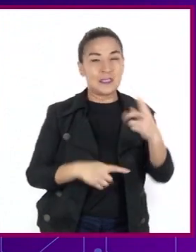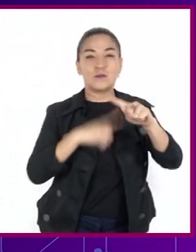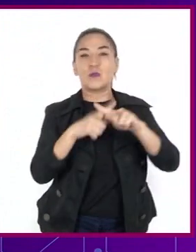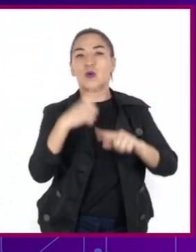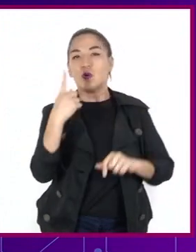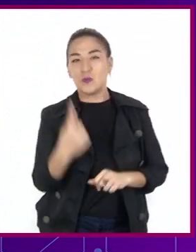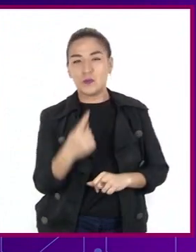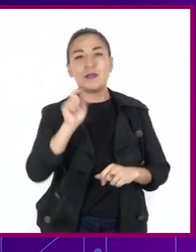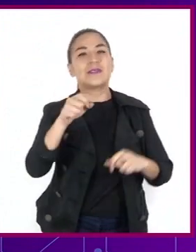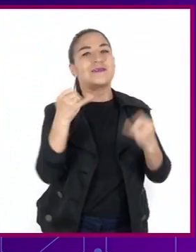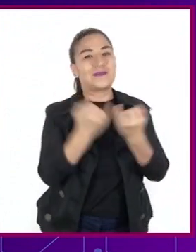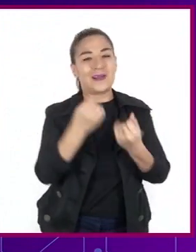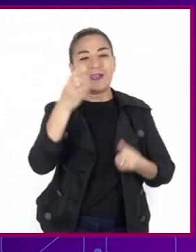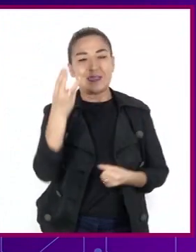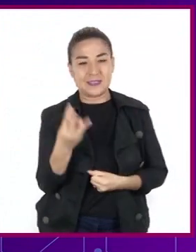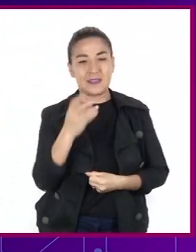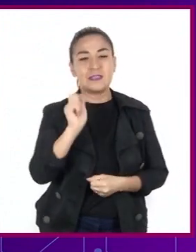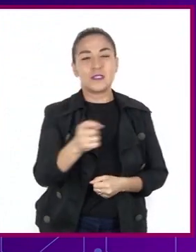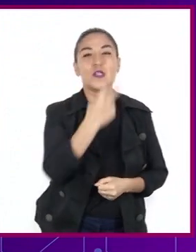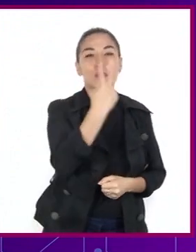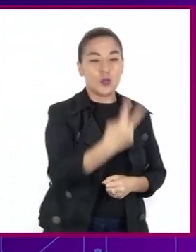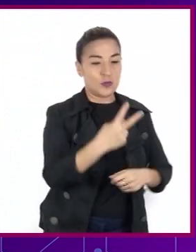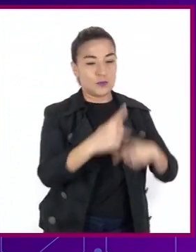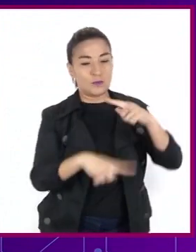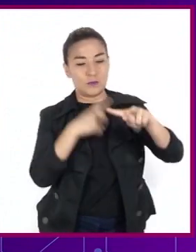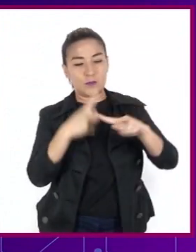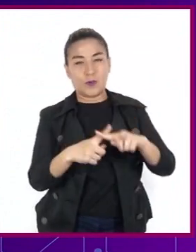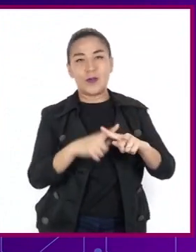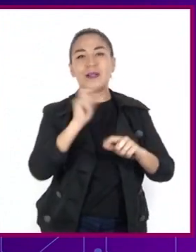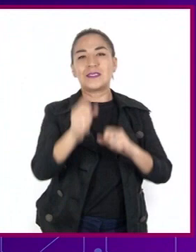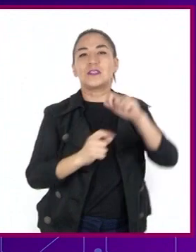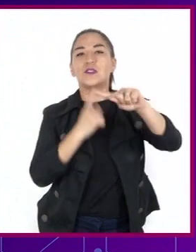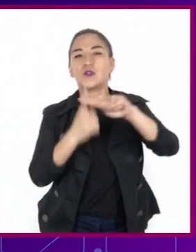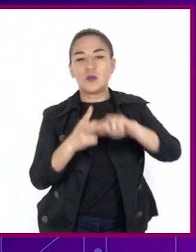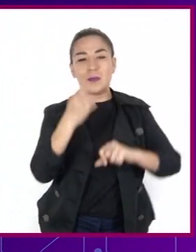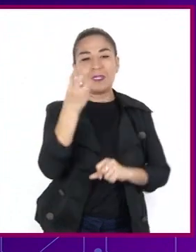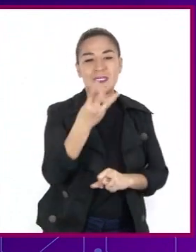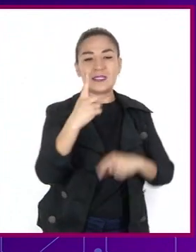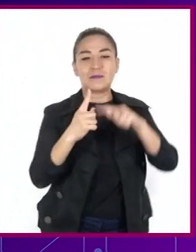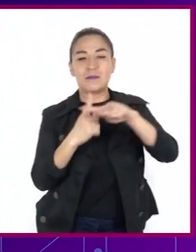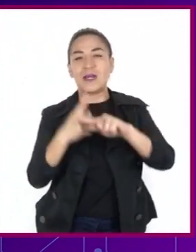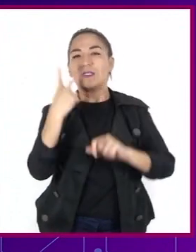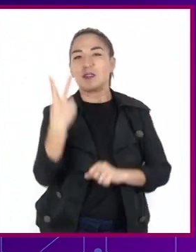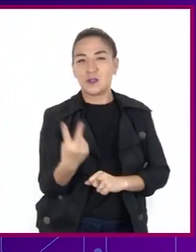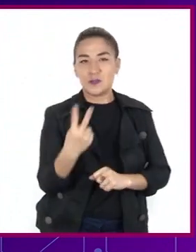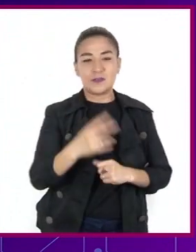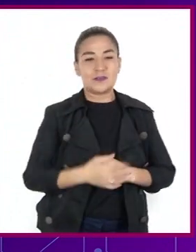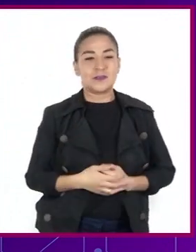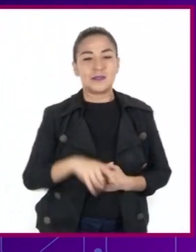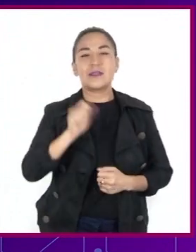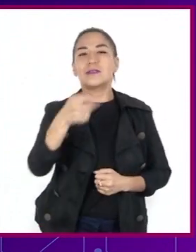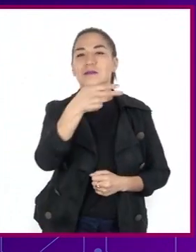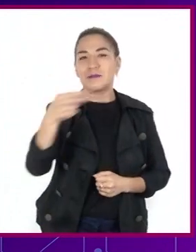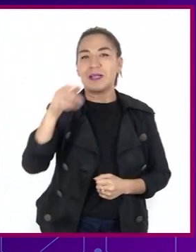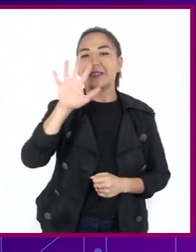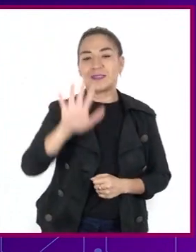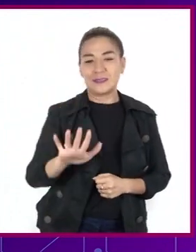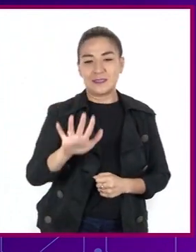3, obtenemos que 2 va a multiplicar a la suma de 3 más 2. La suma de 3 más 2 es igual a